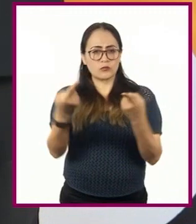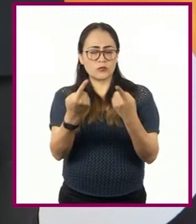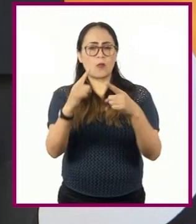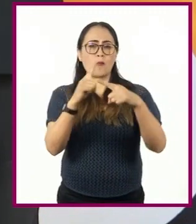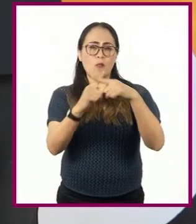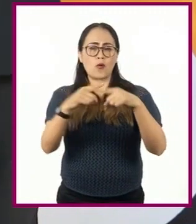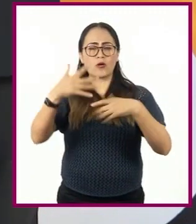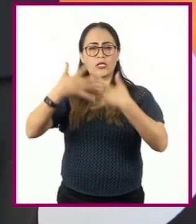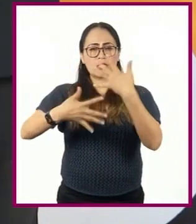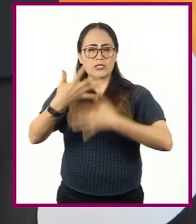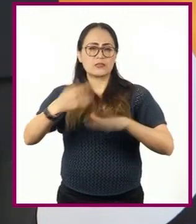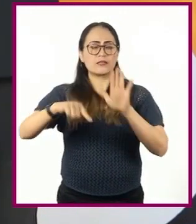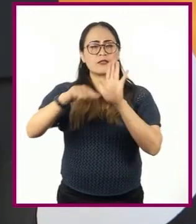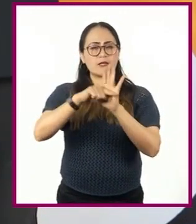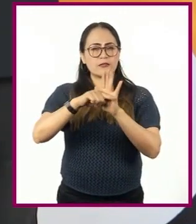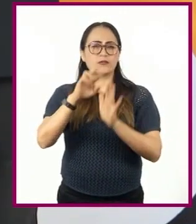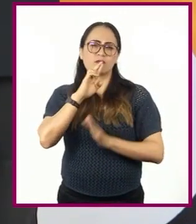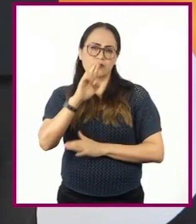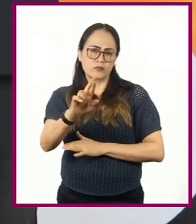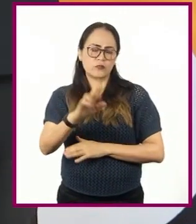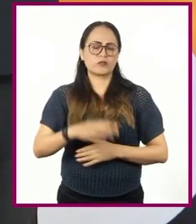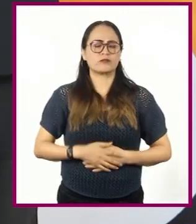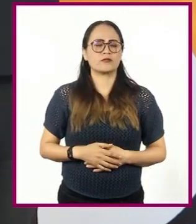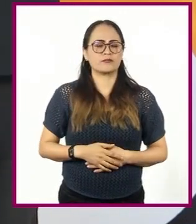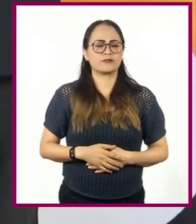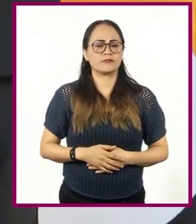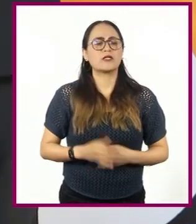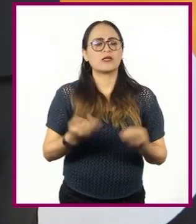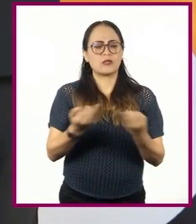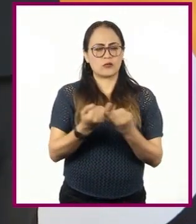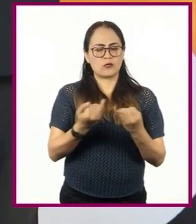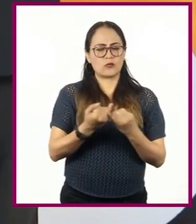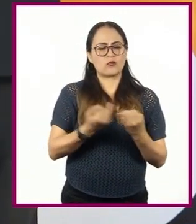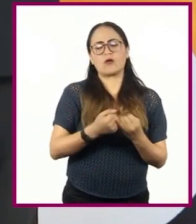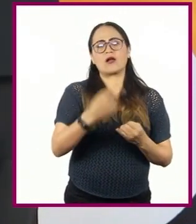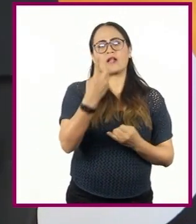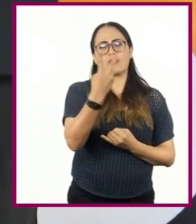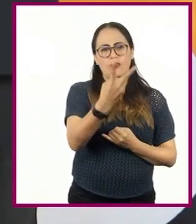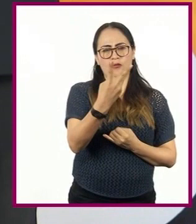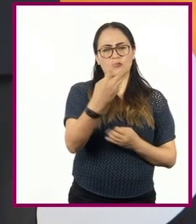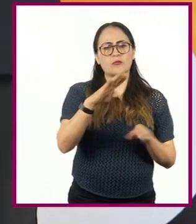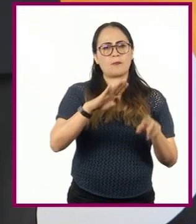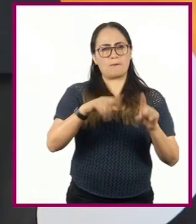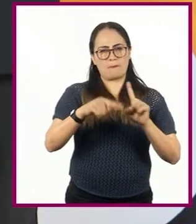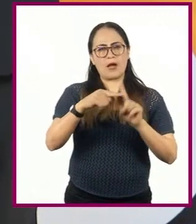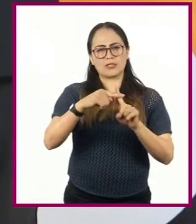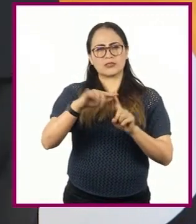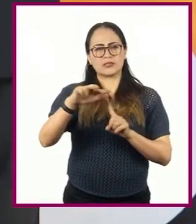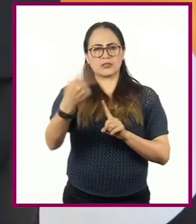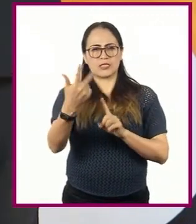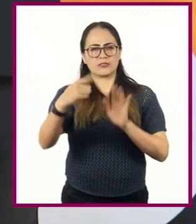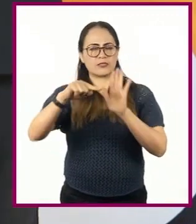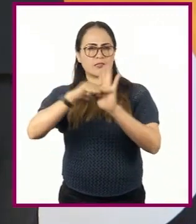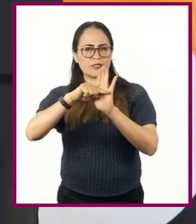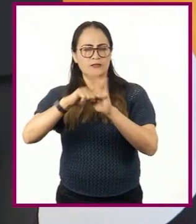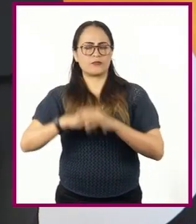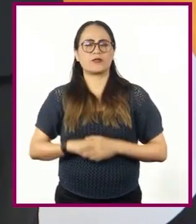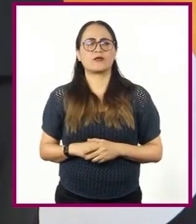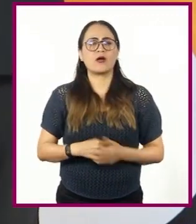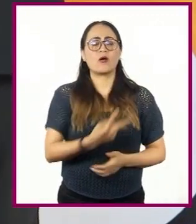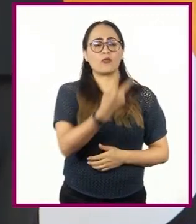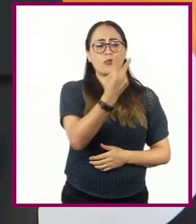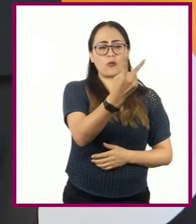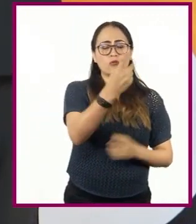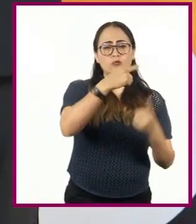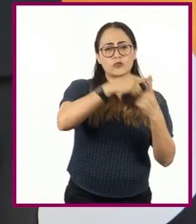forma. Sabemos que 15 negativo es igual a 2 negativo más 13 negativo. De esta forma, 2